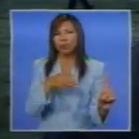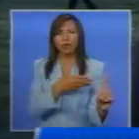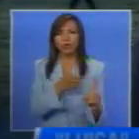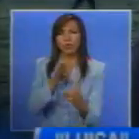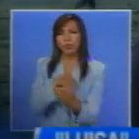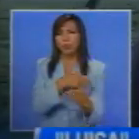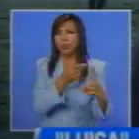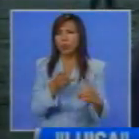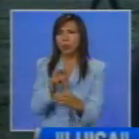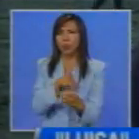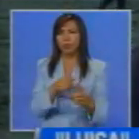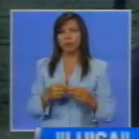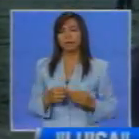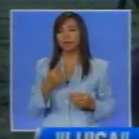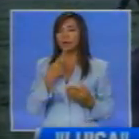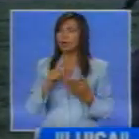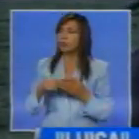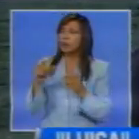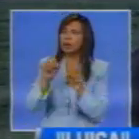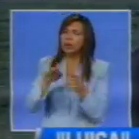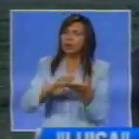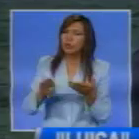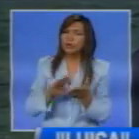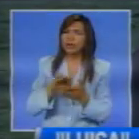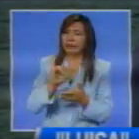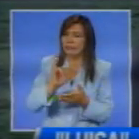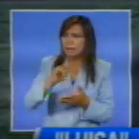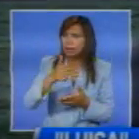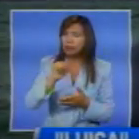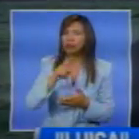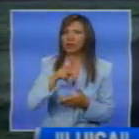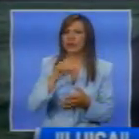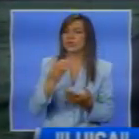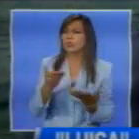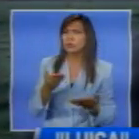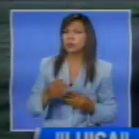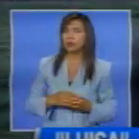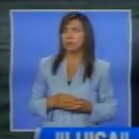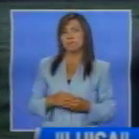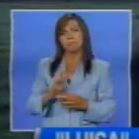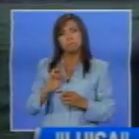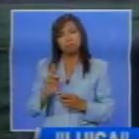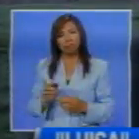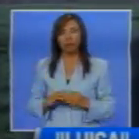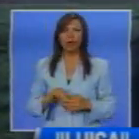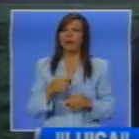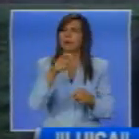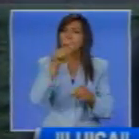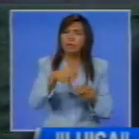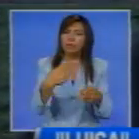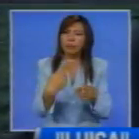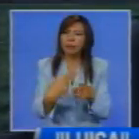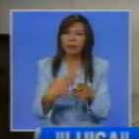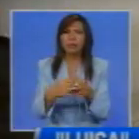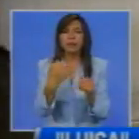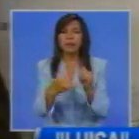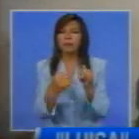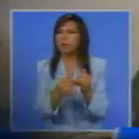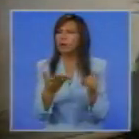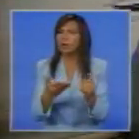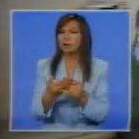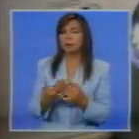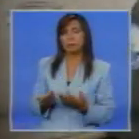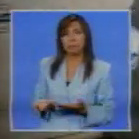preguntaban que dónde es la Y de la vía Chapuis. Y preguntando de X personas, de X apellidos.